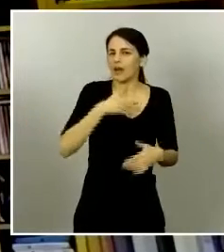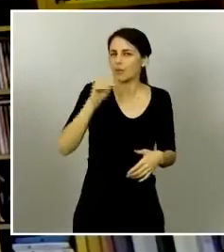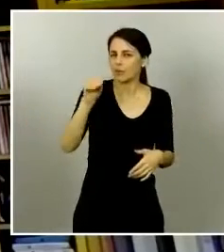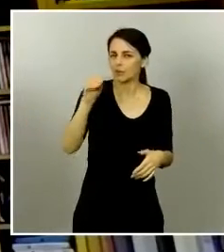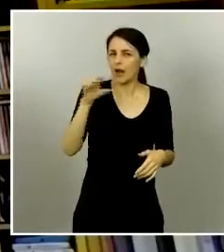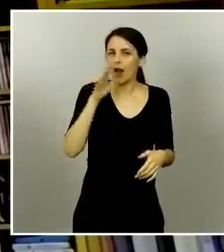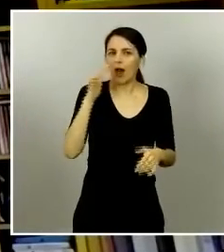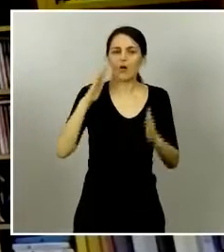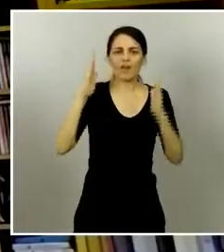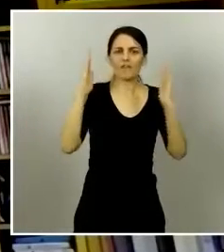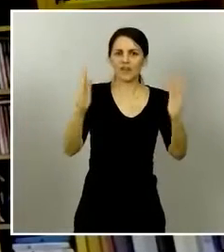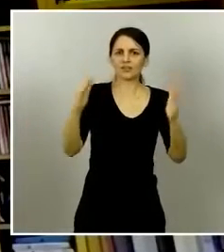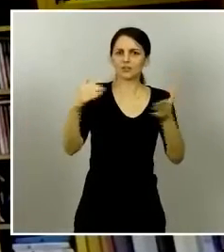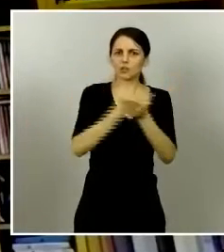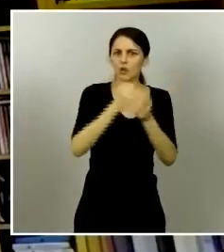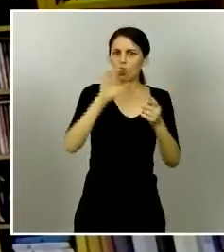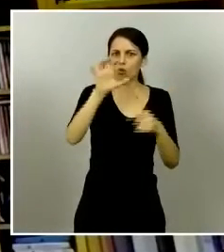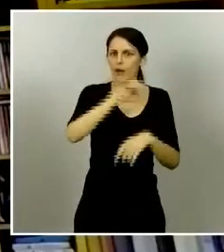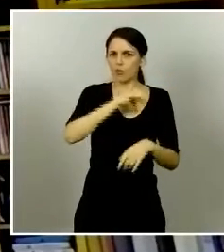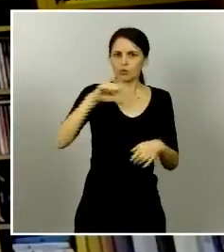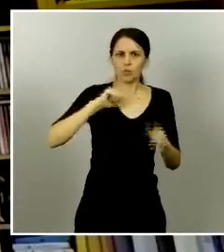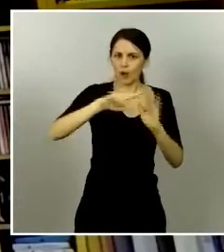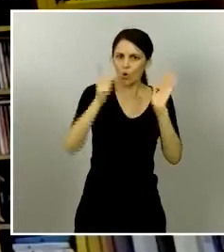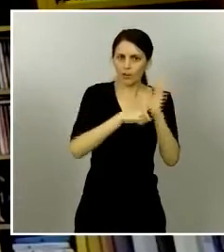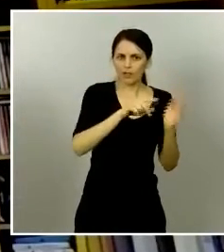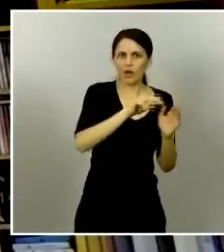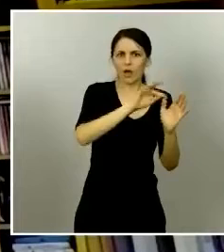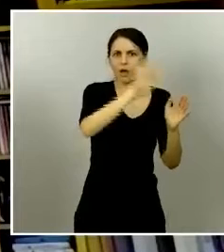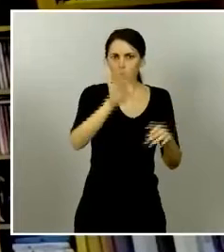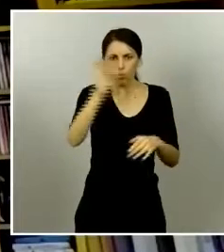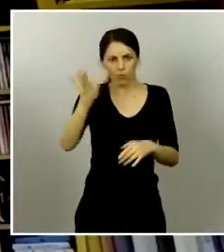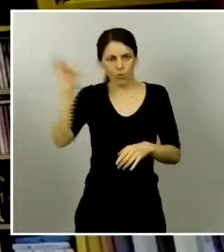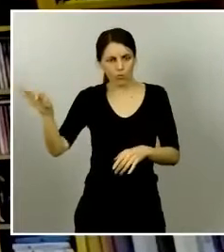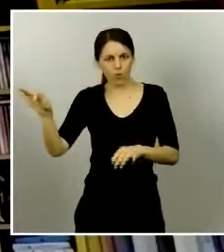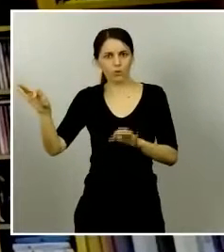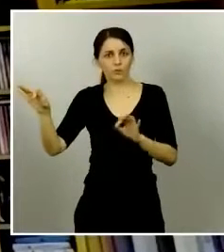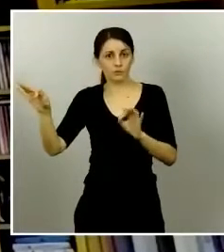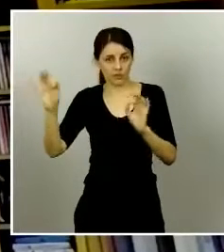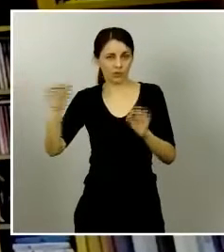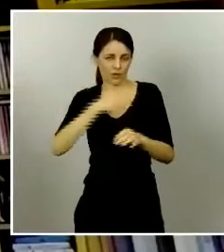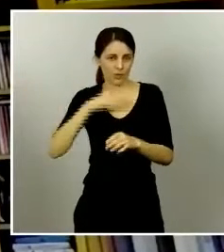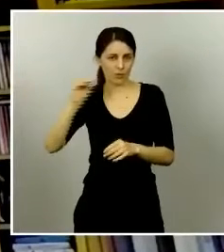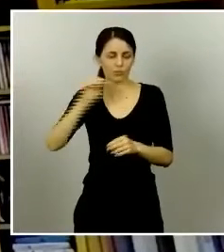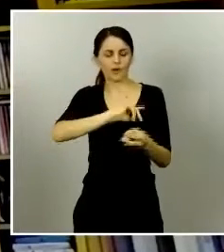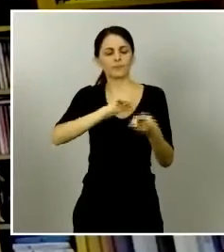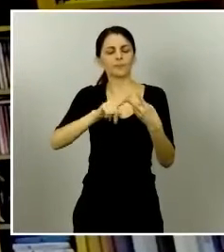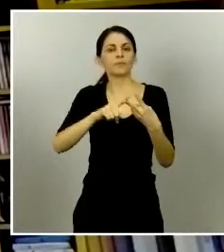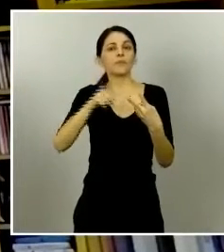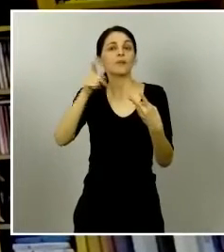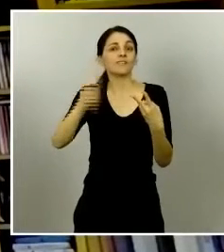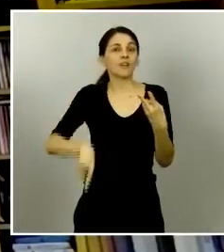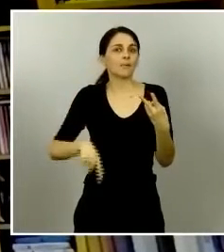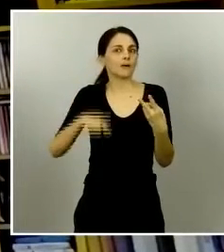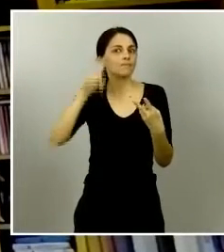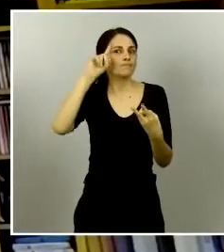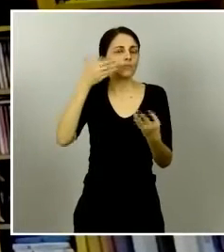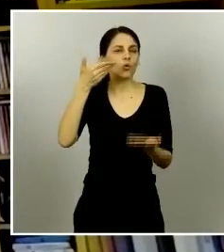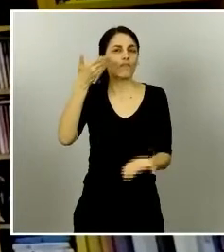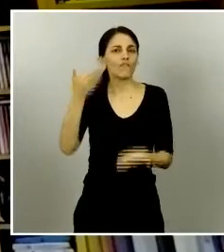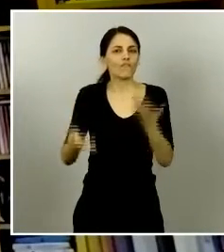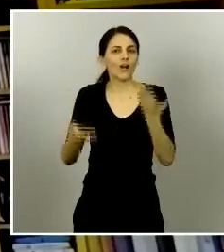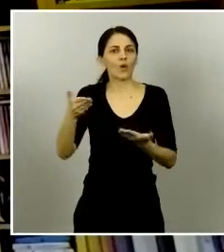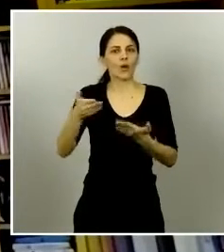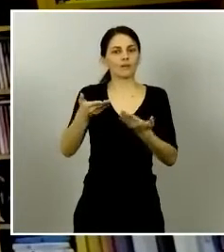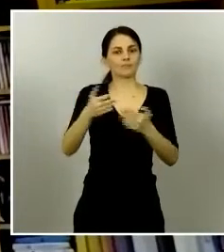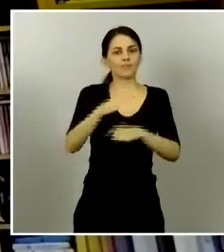de la comunidad va a ser a partir de ahora así, homogéneo en su conjunto. Y en cualquier caso, si valora, ministro, de alguna manera el